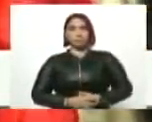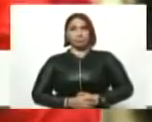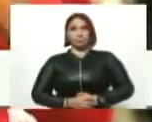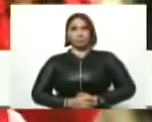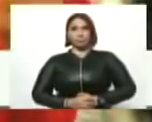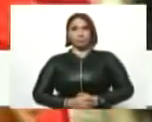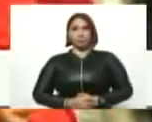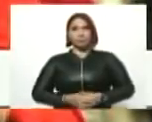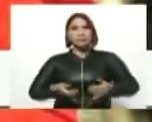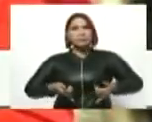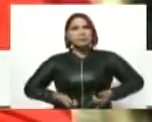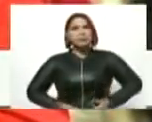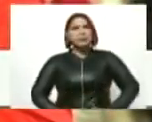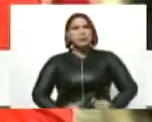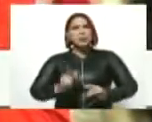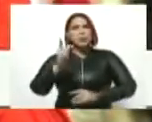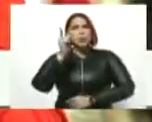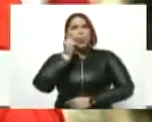a un hijo de Chávez,